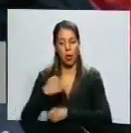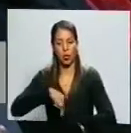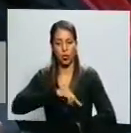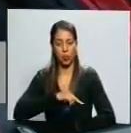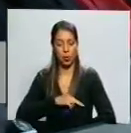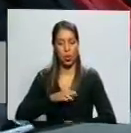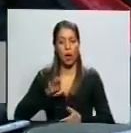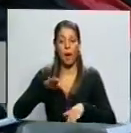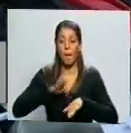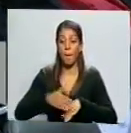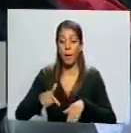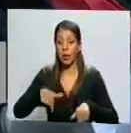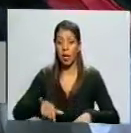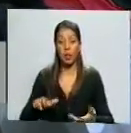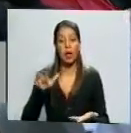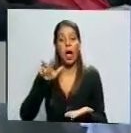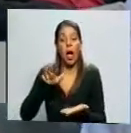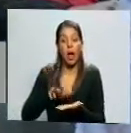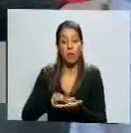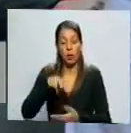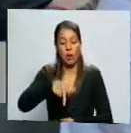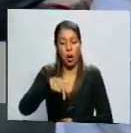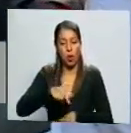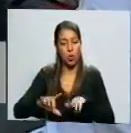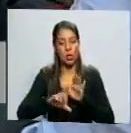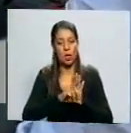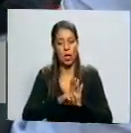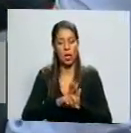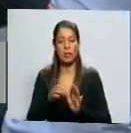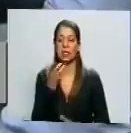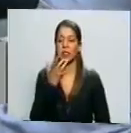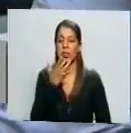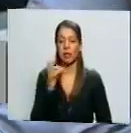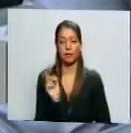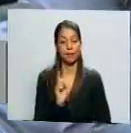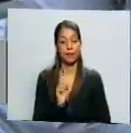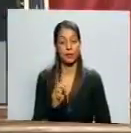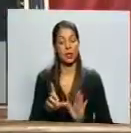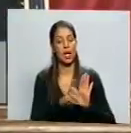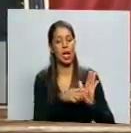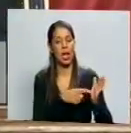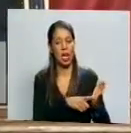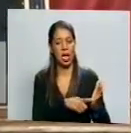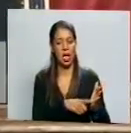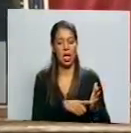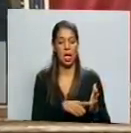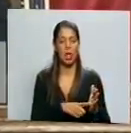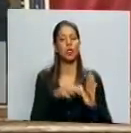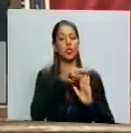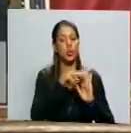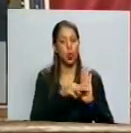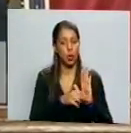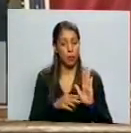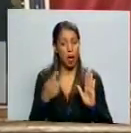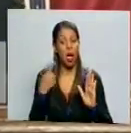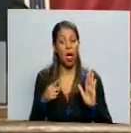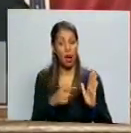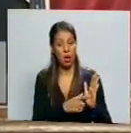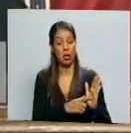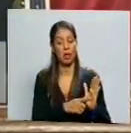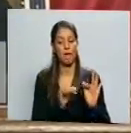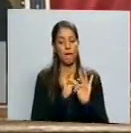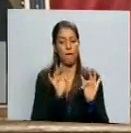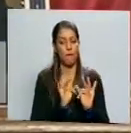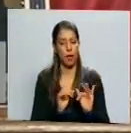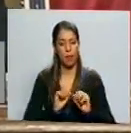Porque la aprobación de esta ley que estamos discutiendo hoy no es simplemente, es una ley que lleva método, que lleva